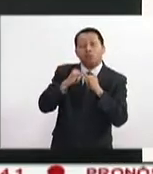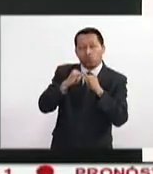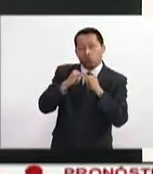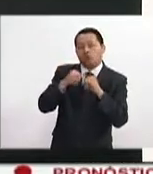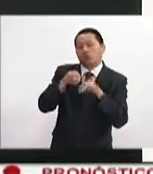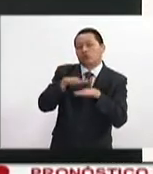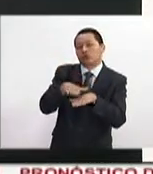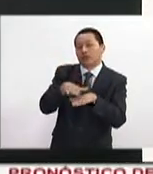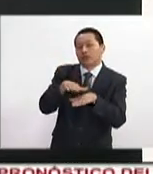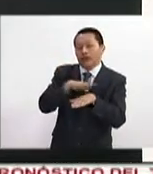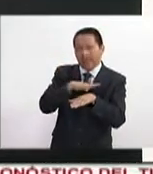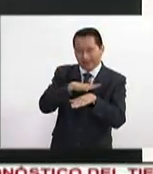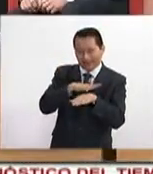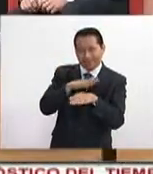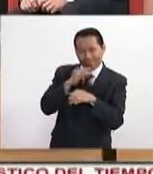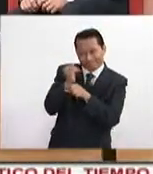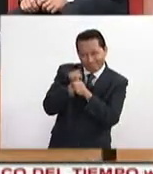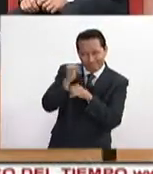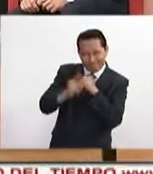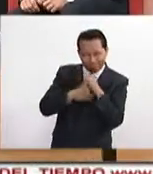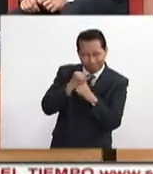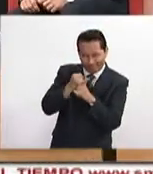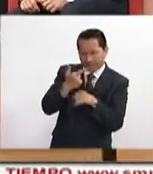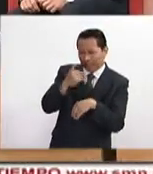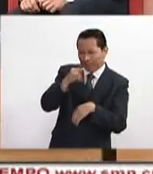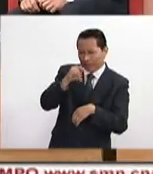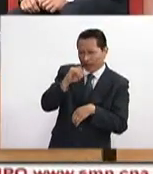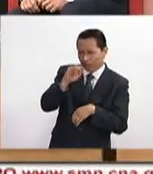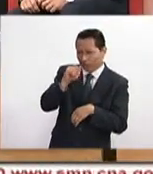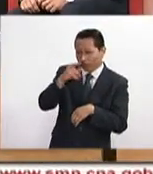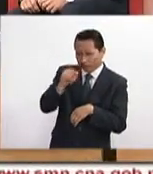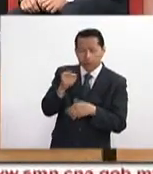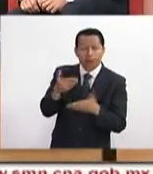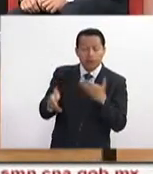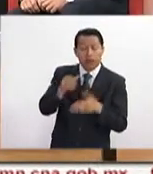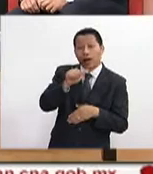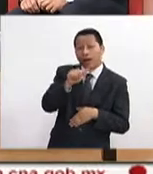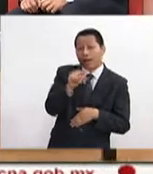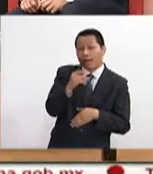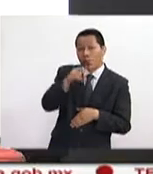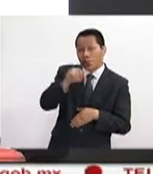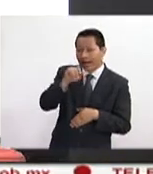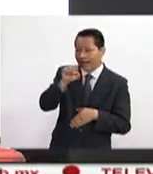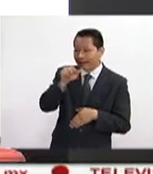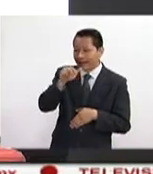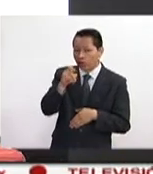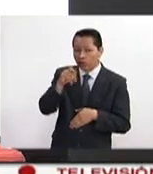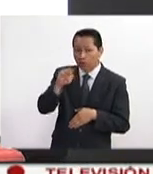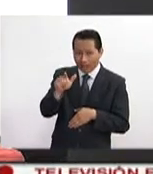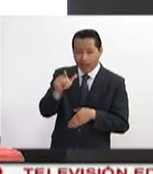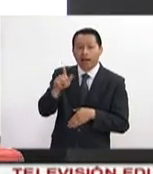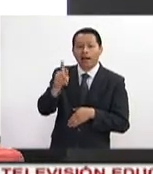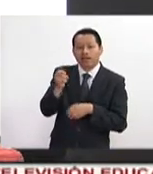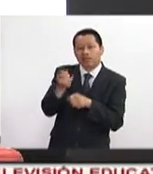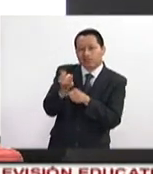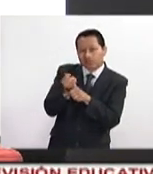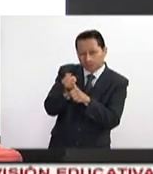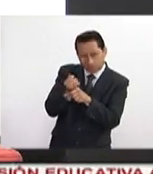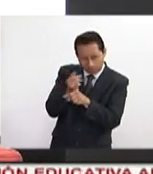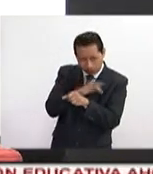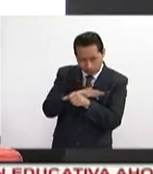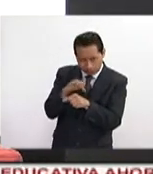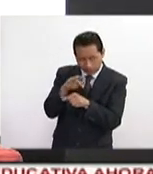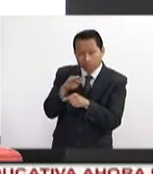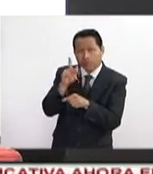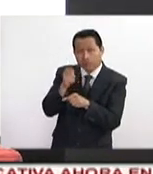Gilberto Bosques. Y hoy tenemos el placer de que nos acompañe Ana Paula Sandoval. Ella es, por supuesto, investigadora y pues